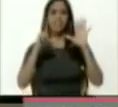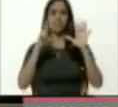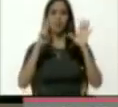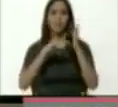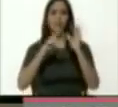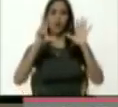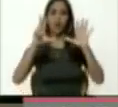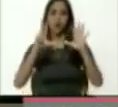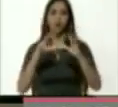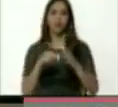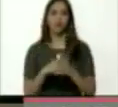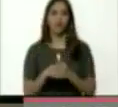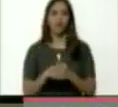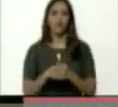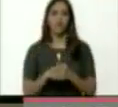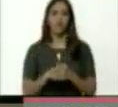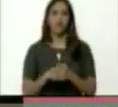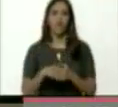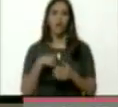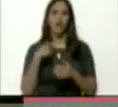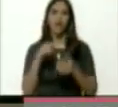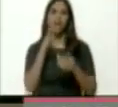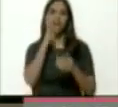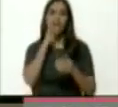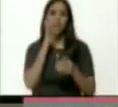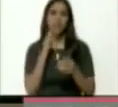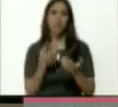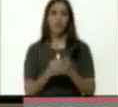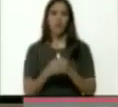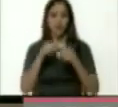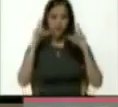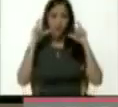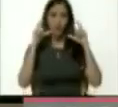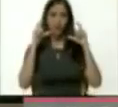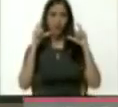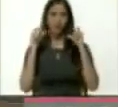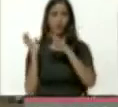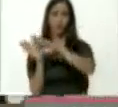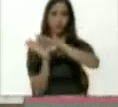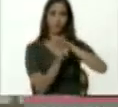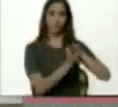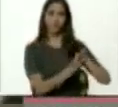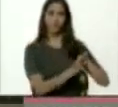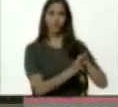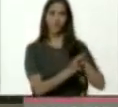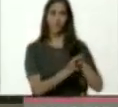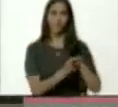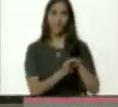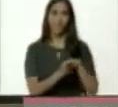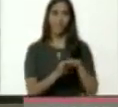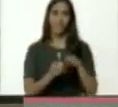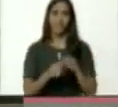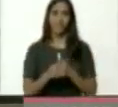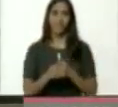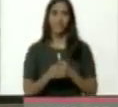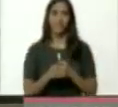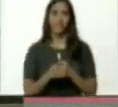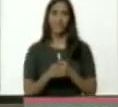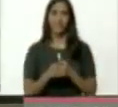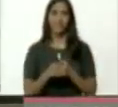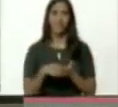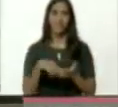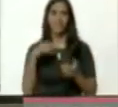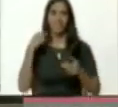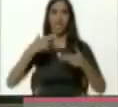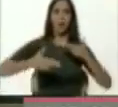muchachas? Dejó pagando el Facebook y por ahí la gente está rodando. Poncha la otra foto para que pero veas que esta posición. Conocida. Mira. Qué tipo tan